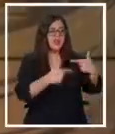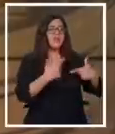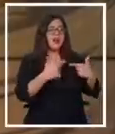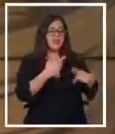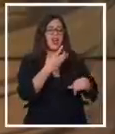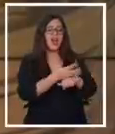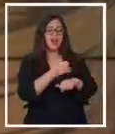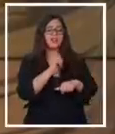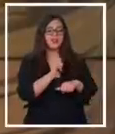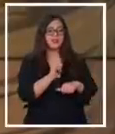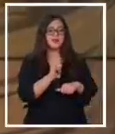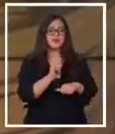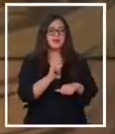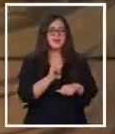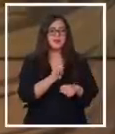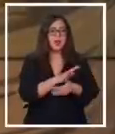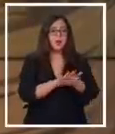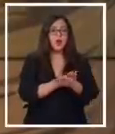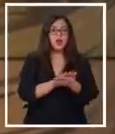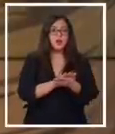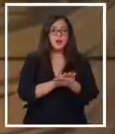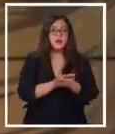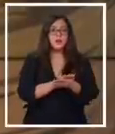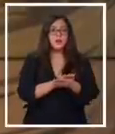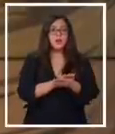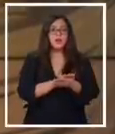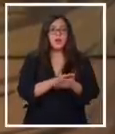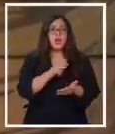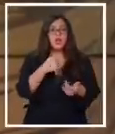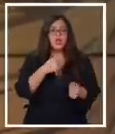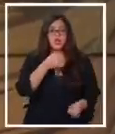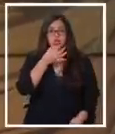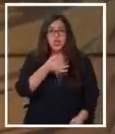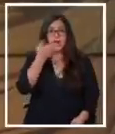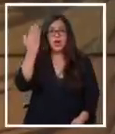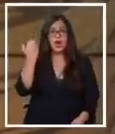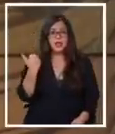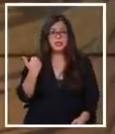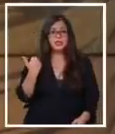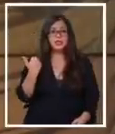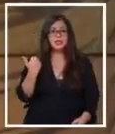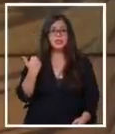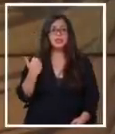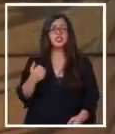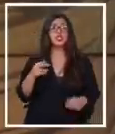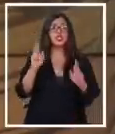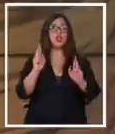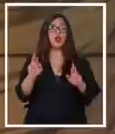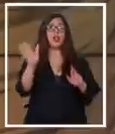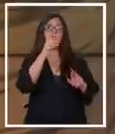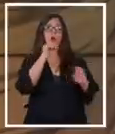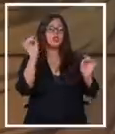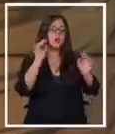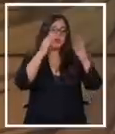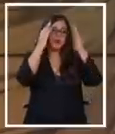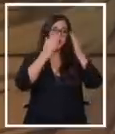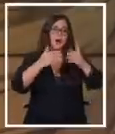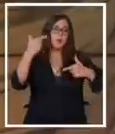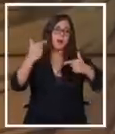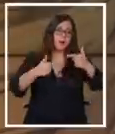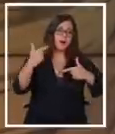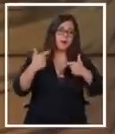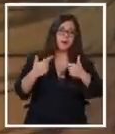ellos cuando decía eso se refería para que ojalá no se dé el debate en torno solamente a una cuña